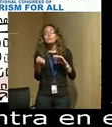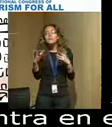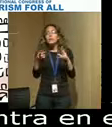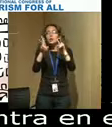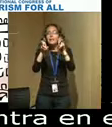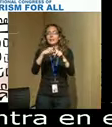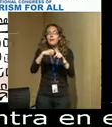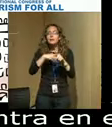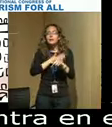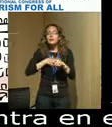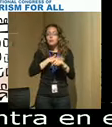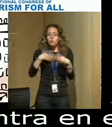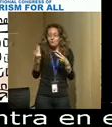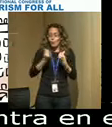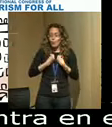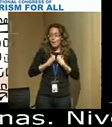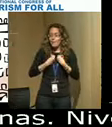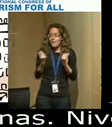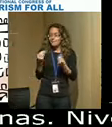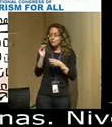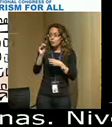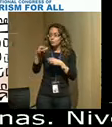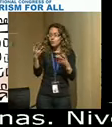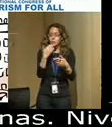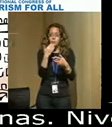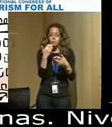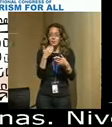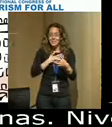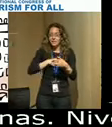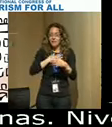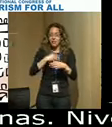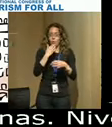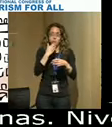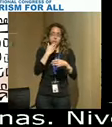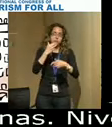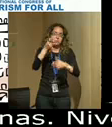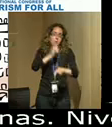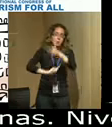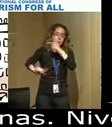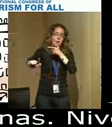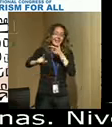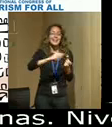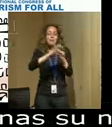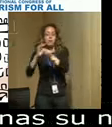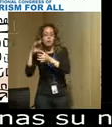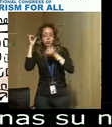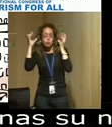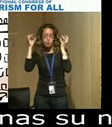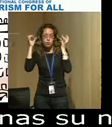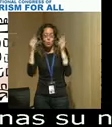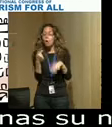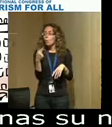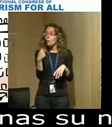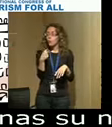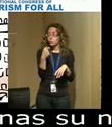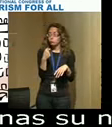su nivel de satisfacción con la vida cuando realizan viajes relacionados con ocio. Cuando yo hablo de ocio, cuando